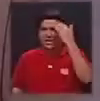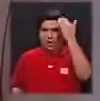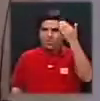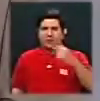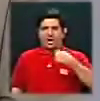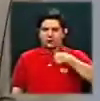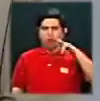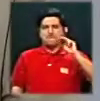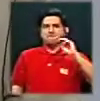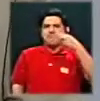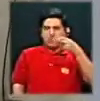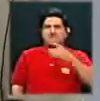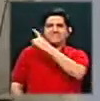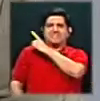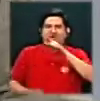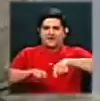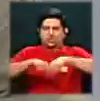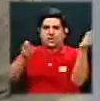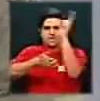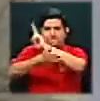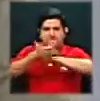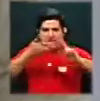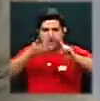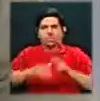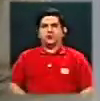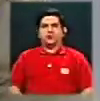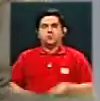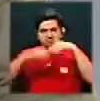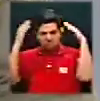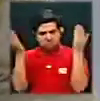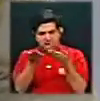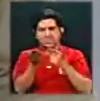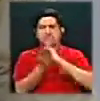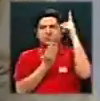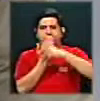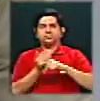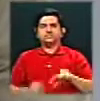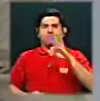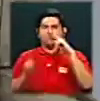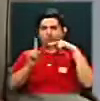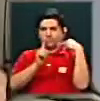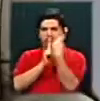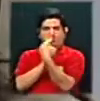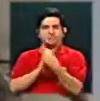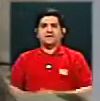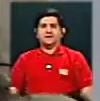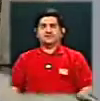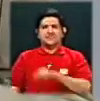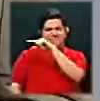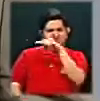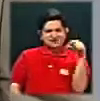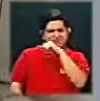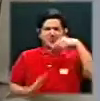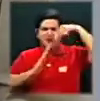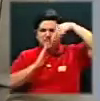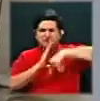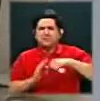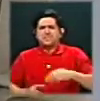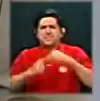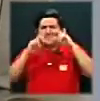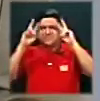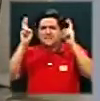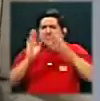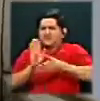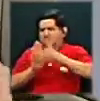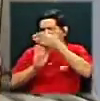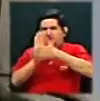Hola, soy Mauricio Herrera, director del Semanario Universidad, y le doy la bienvenida a su programa Puntos de Vista, donde cada semana profundizamos en los principales temas